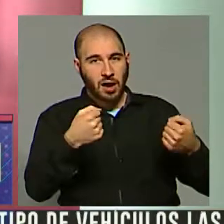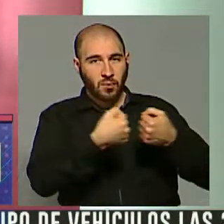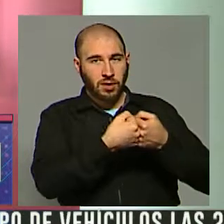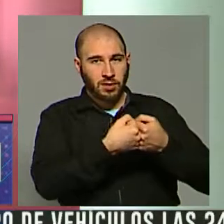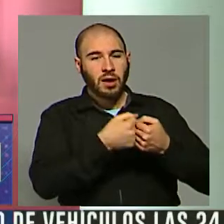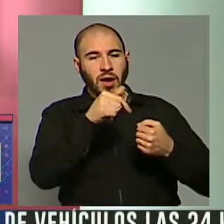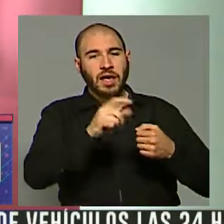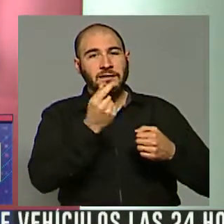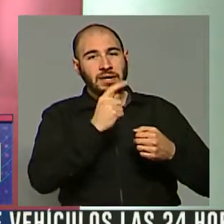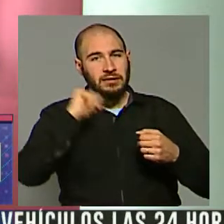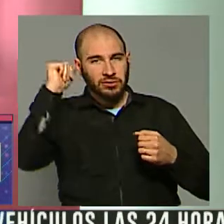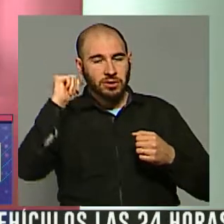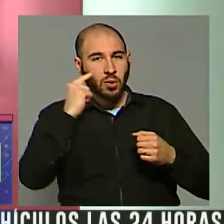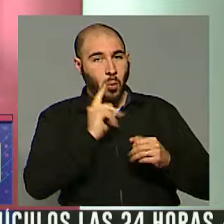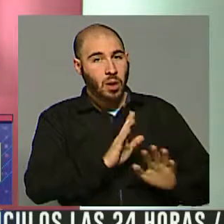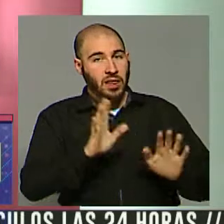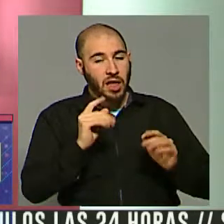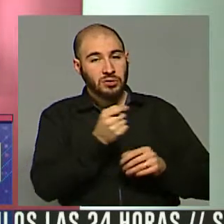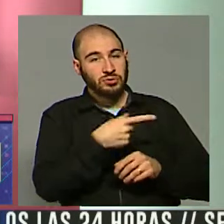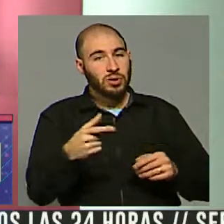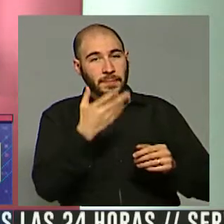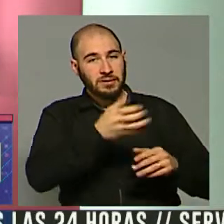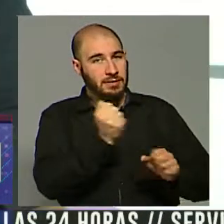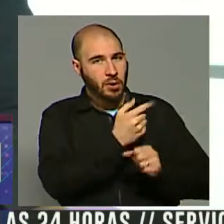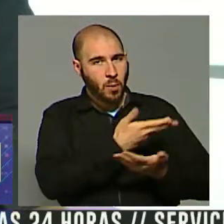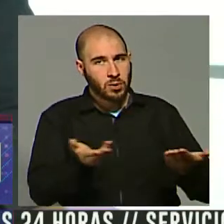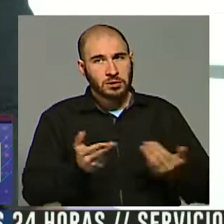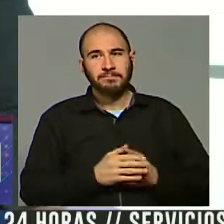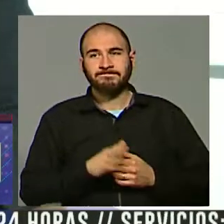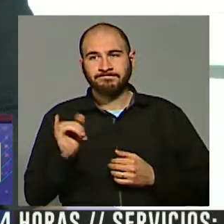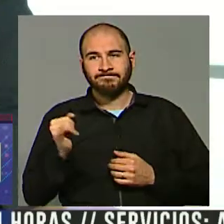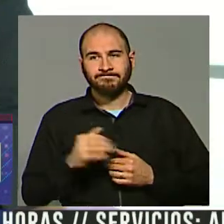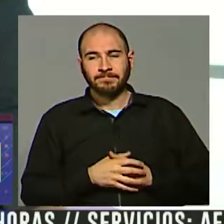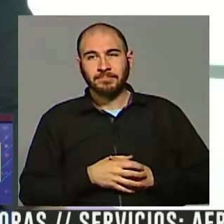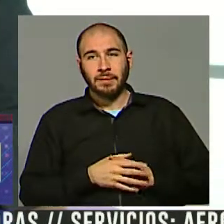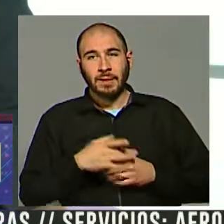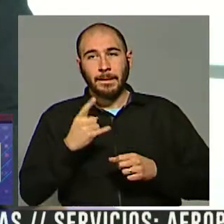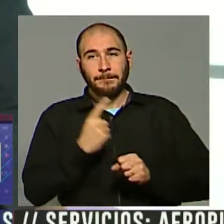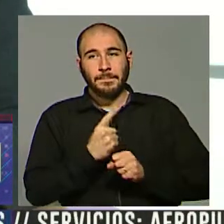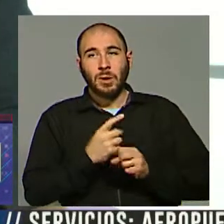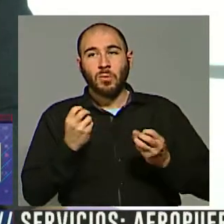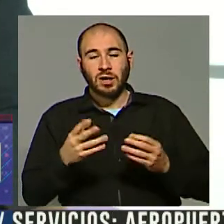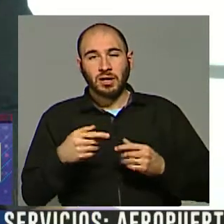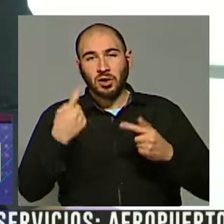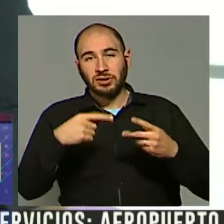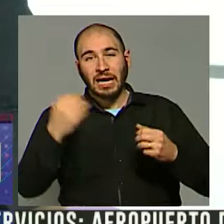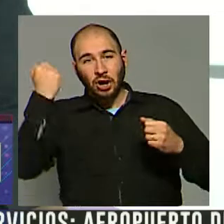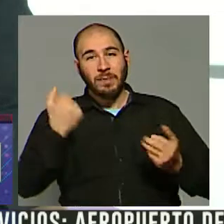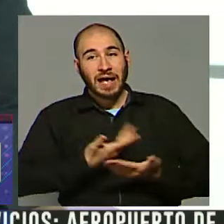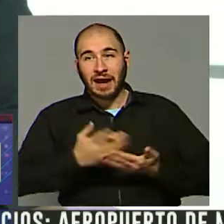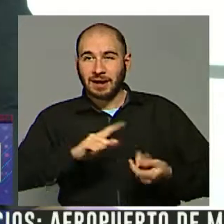a partir de la inflación? ¿Tenemos que tener cuidado con los salarios de los empleados públicos? Sí, primero y principal porque las condiciones